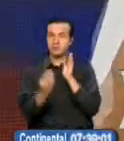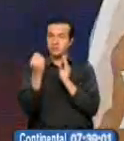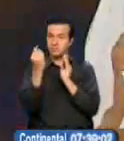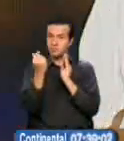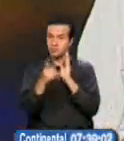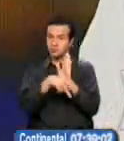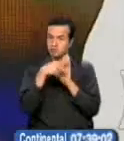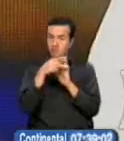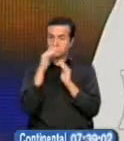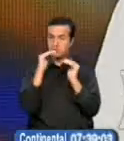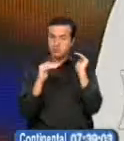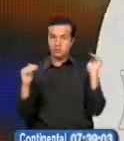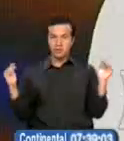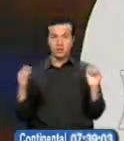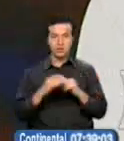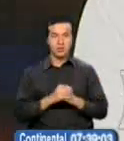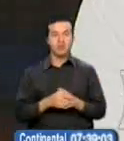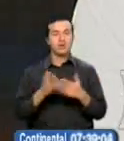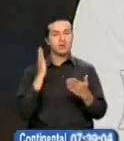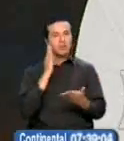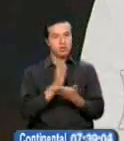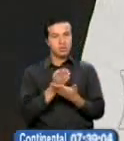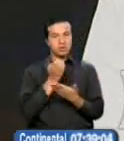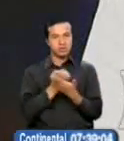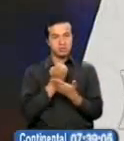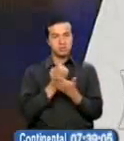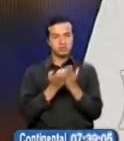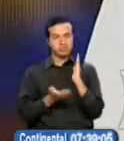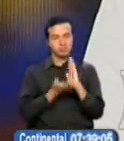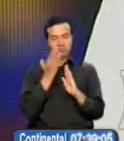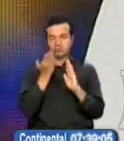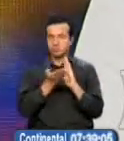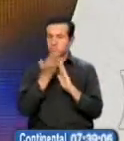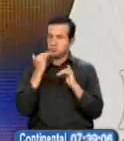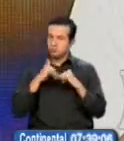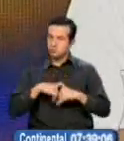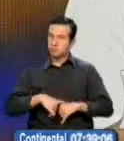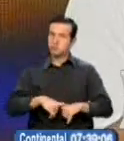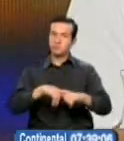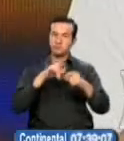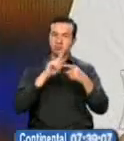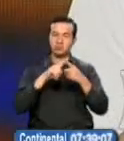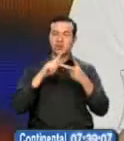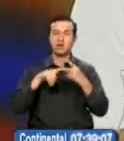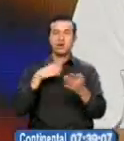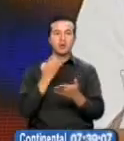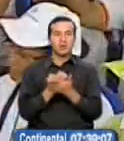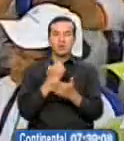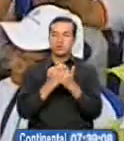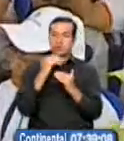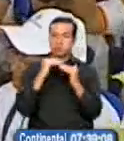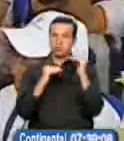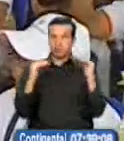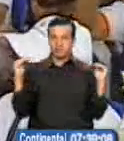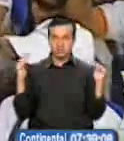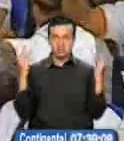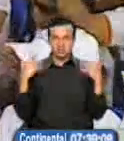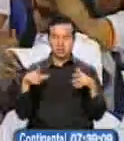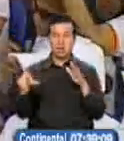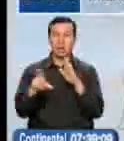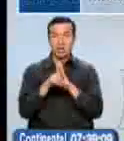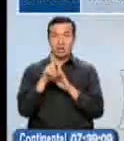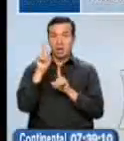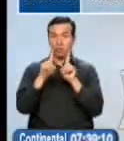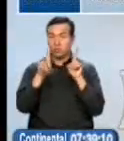petróleo. En todo caso, dejaremos una economía en crecimiento, dejaremos una economía estabilizada. Sobre la ley para evitar